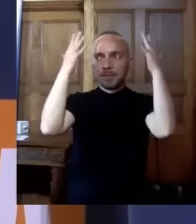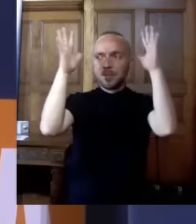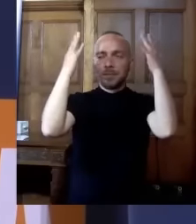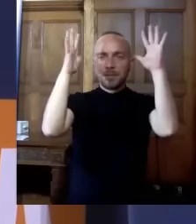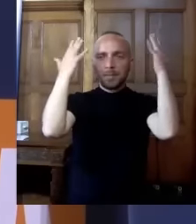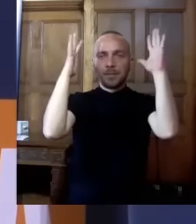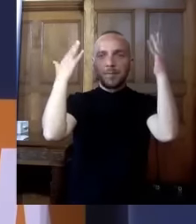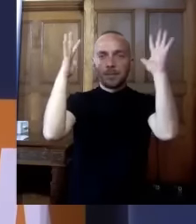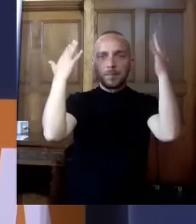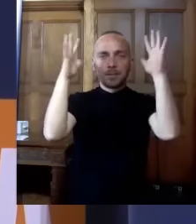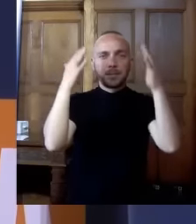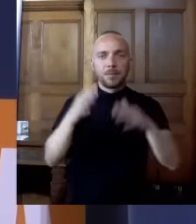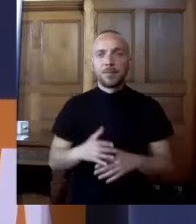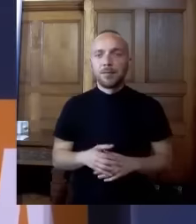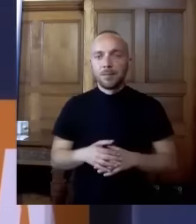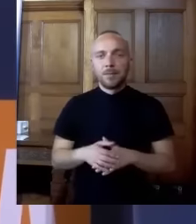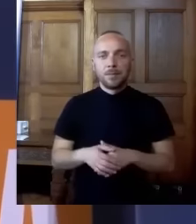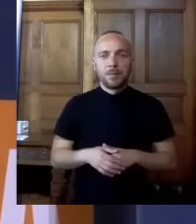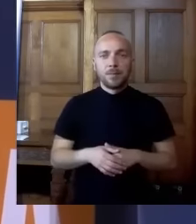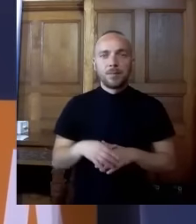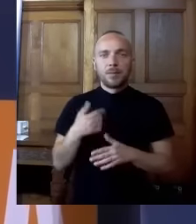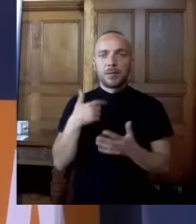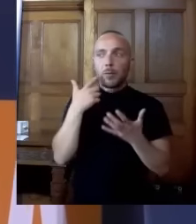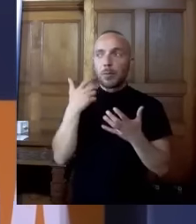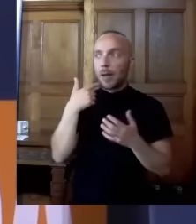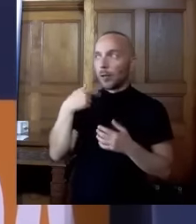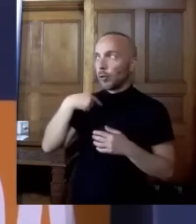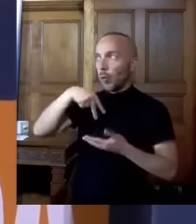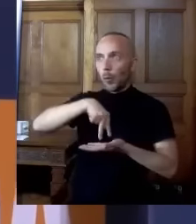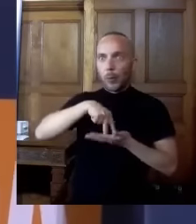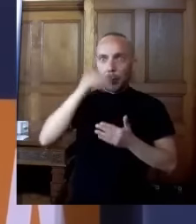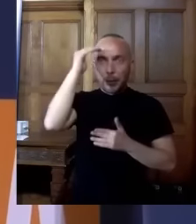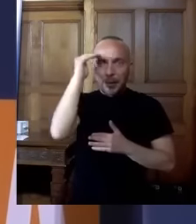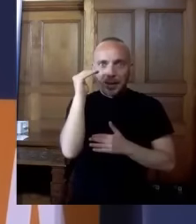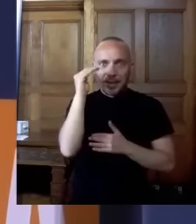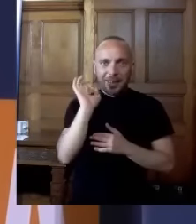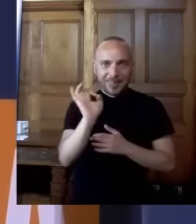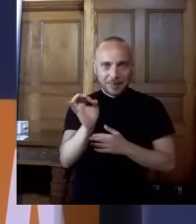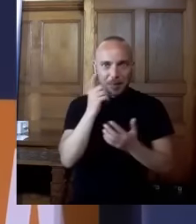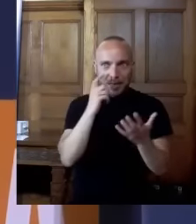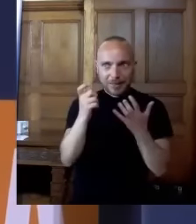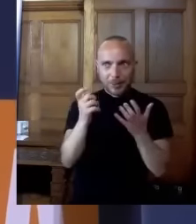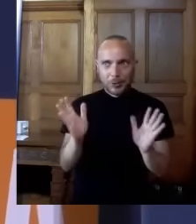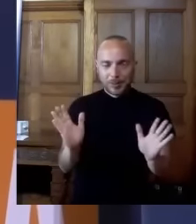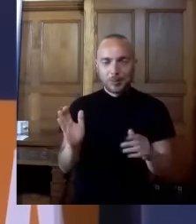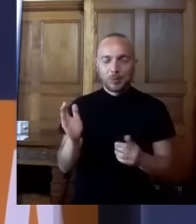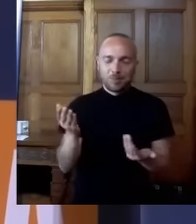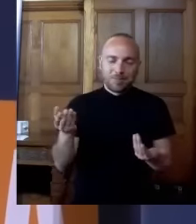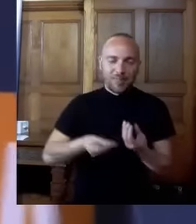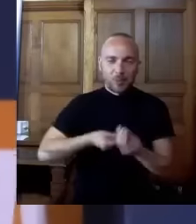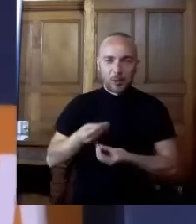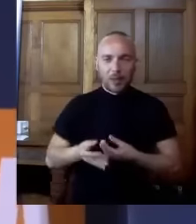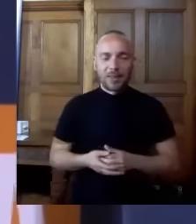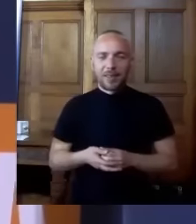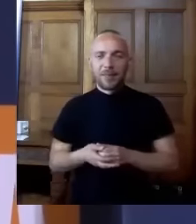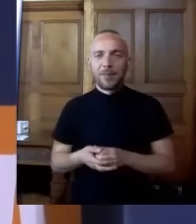Montero esto es como para recalcar que soy bajita no porque pero qué le vamos a hacer